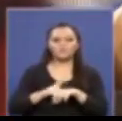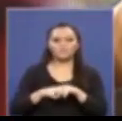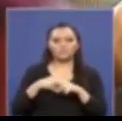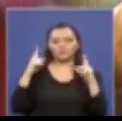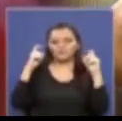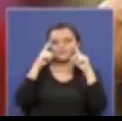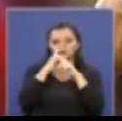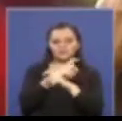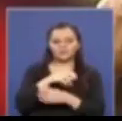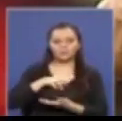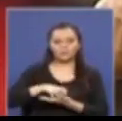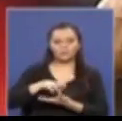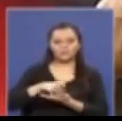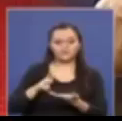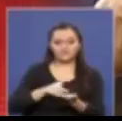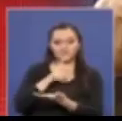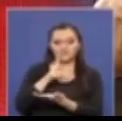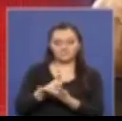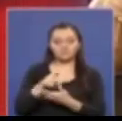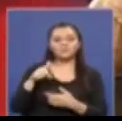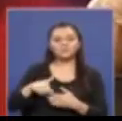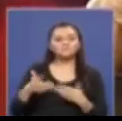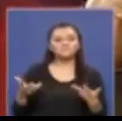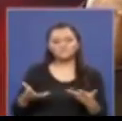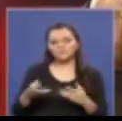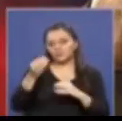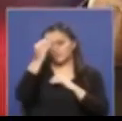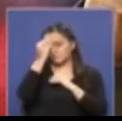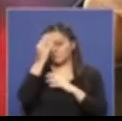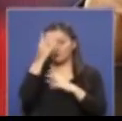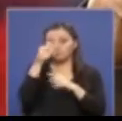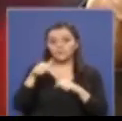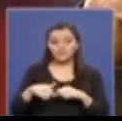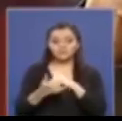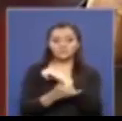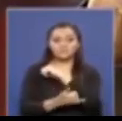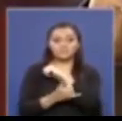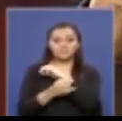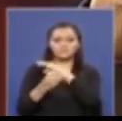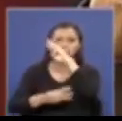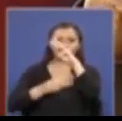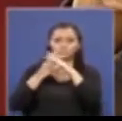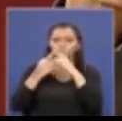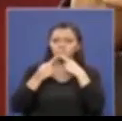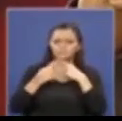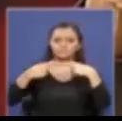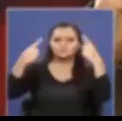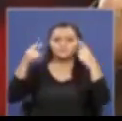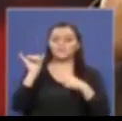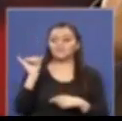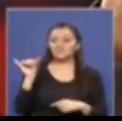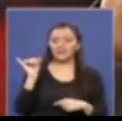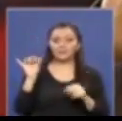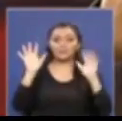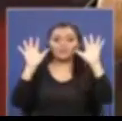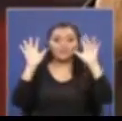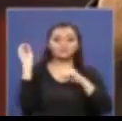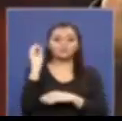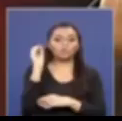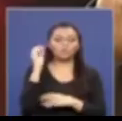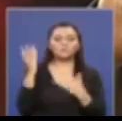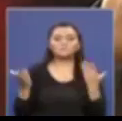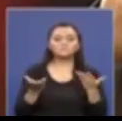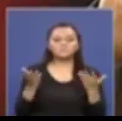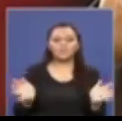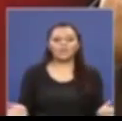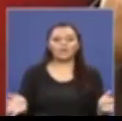en la provincia del Carchi. Y desde aquí, entonces informamos al país y al mundo. El sábado 10 de octubre